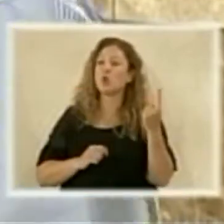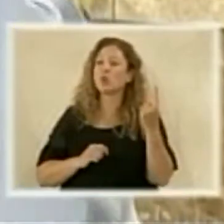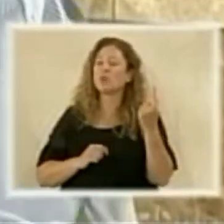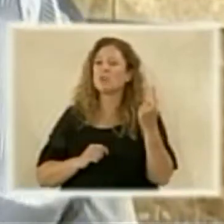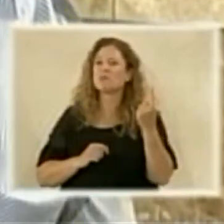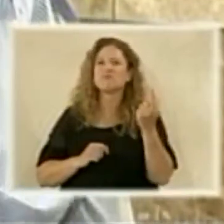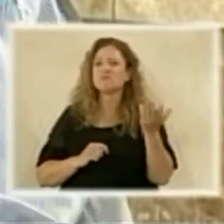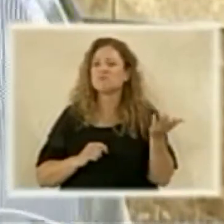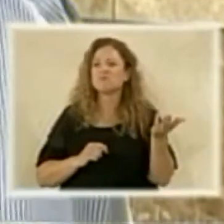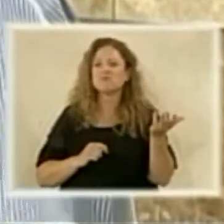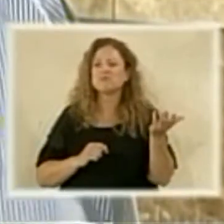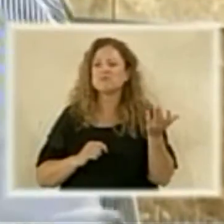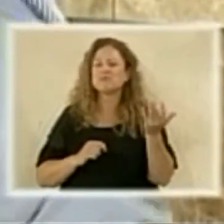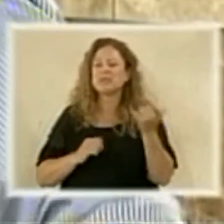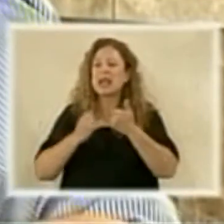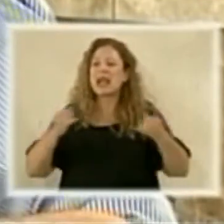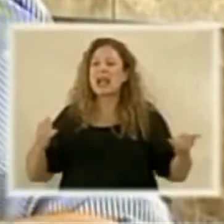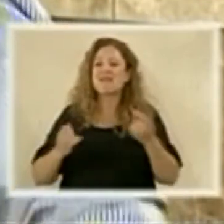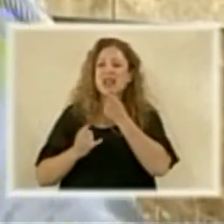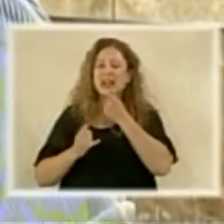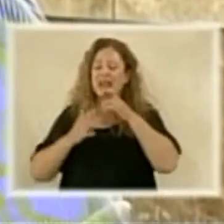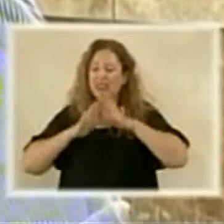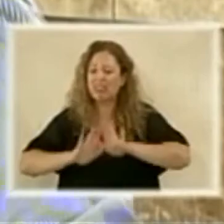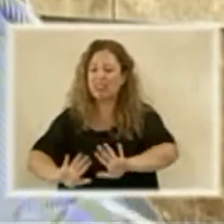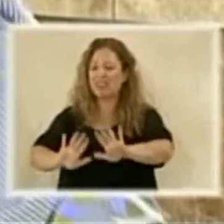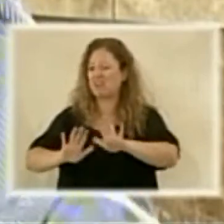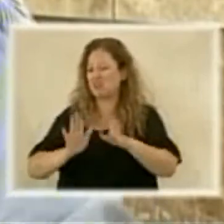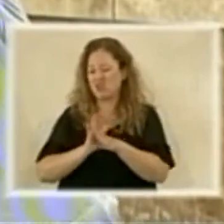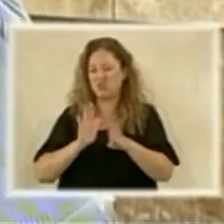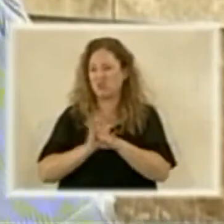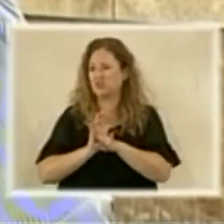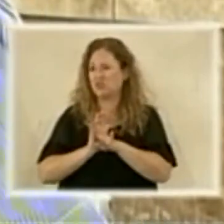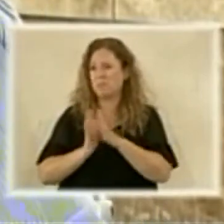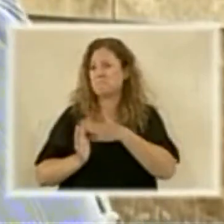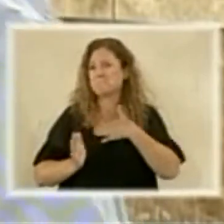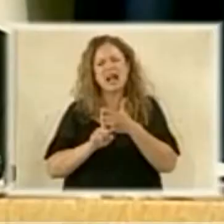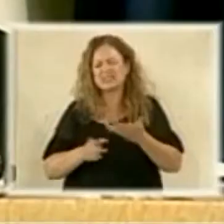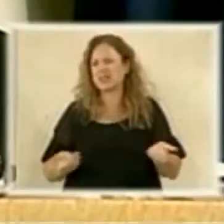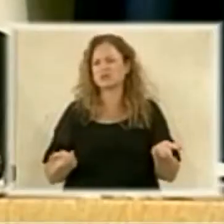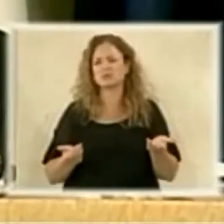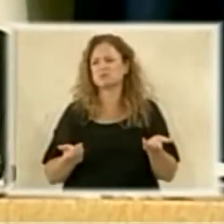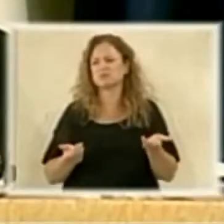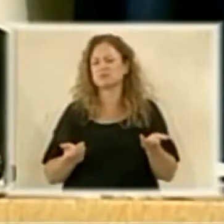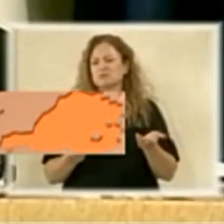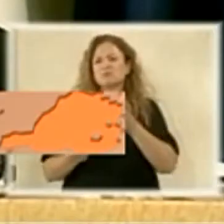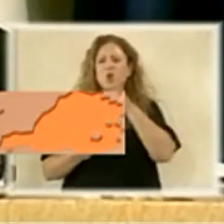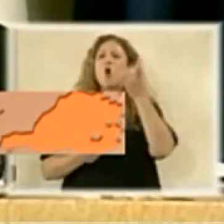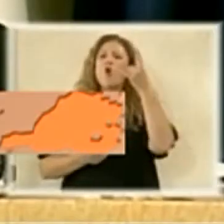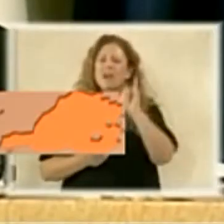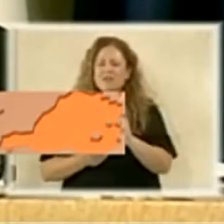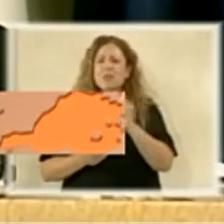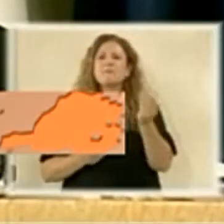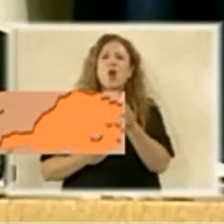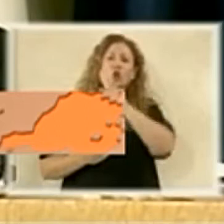tengamos el cable inglés pues abandonado absolutamente. Nos parece que es impresentable esa situación. Y que por una vez todos